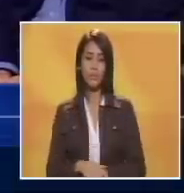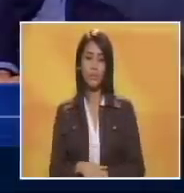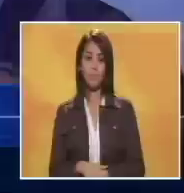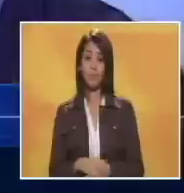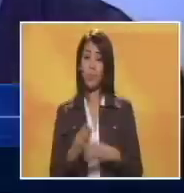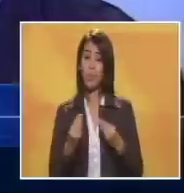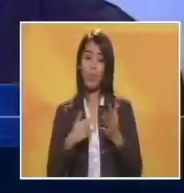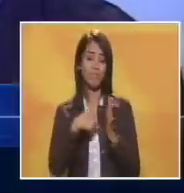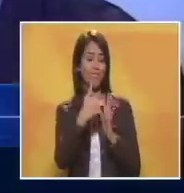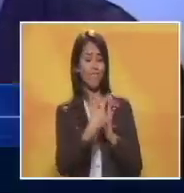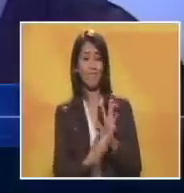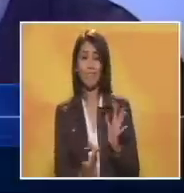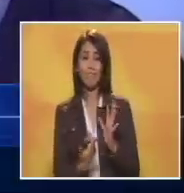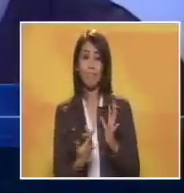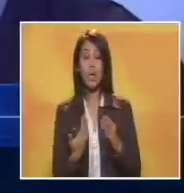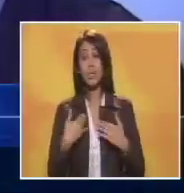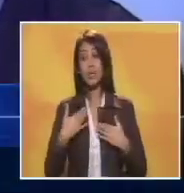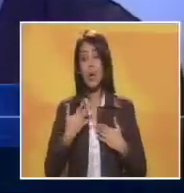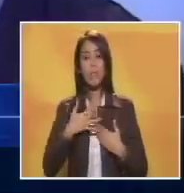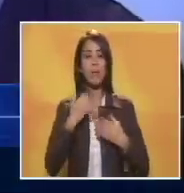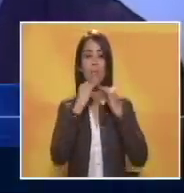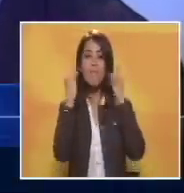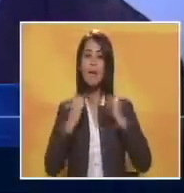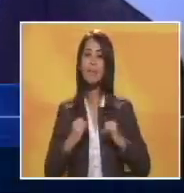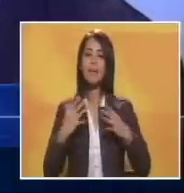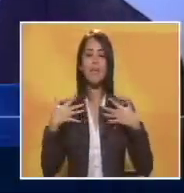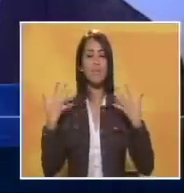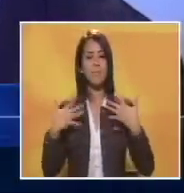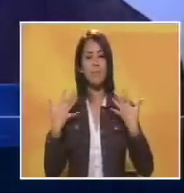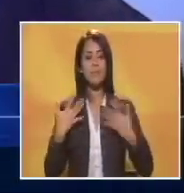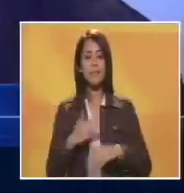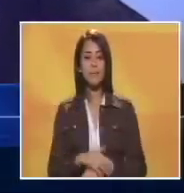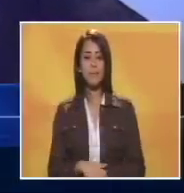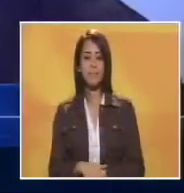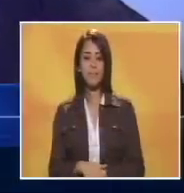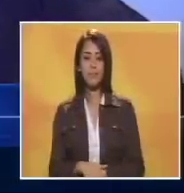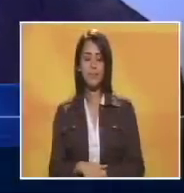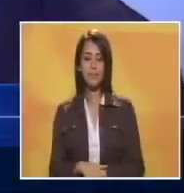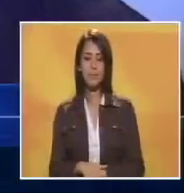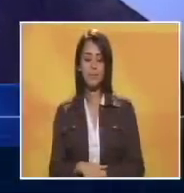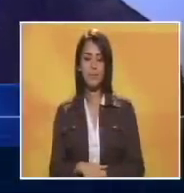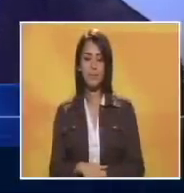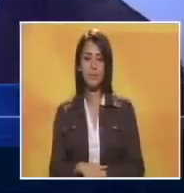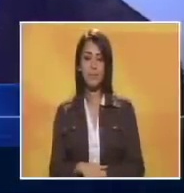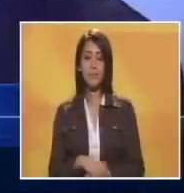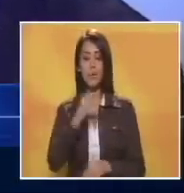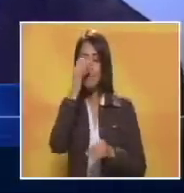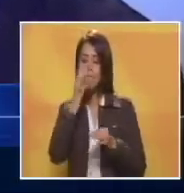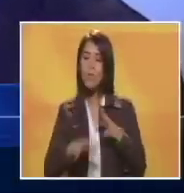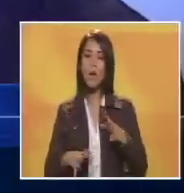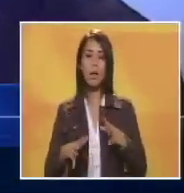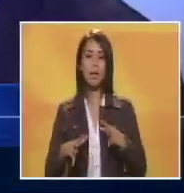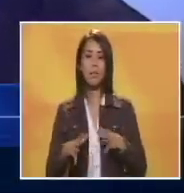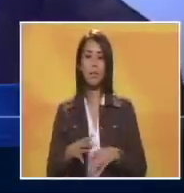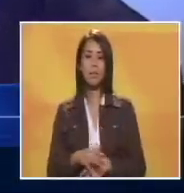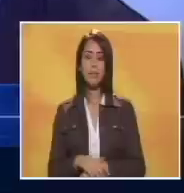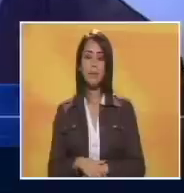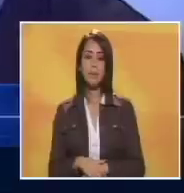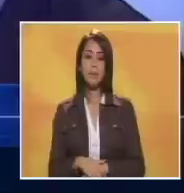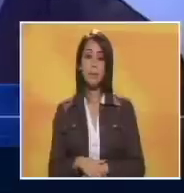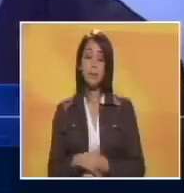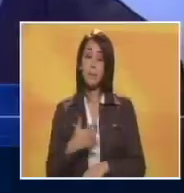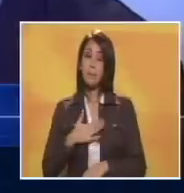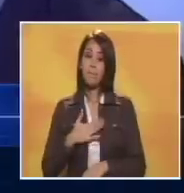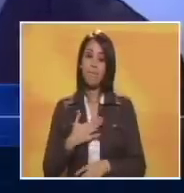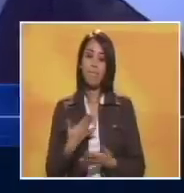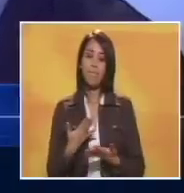muchas cosas. Me siento feliz y contento porque y afortunado que